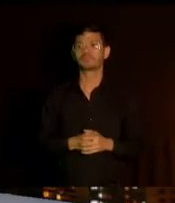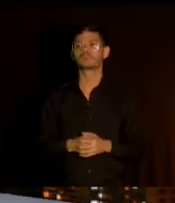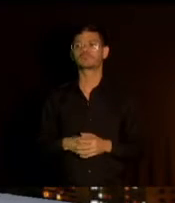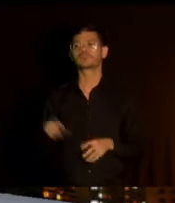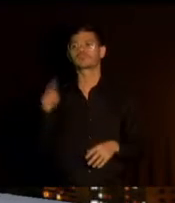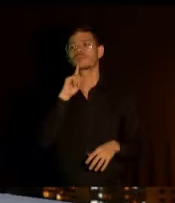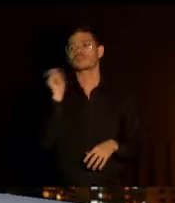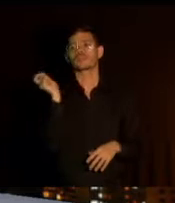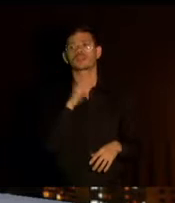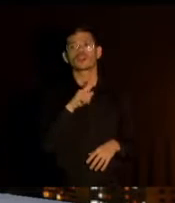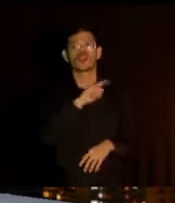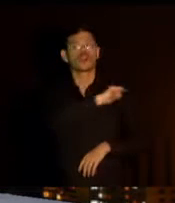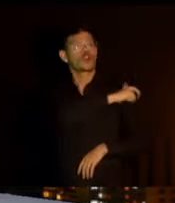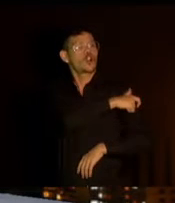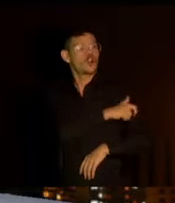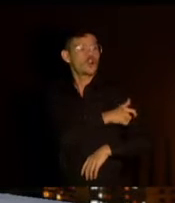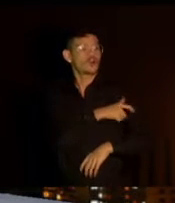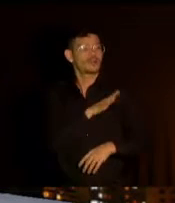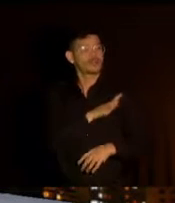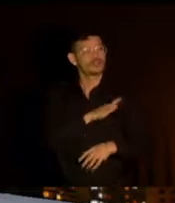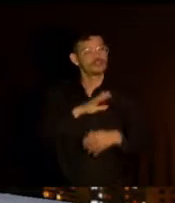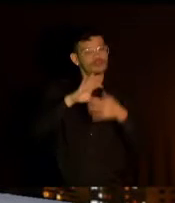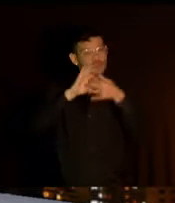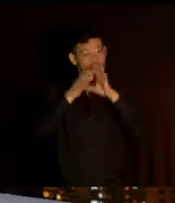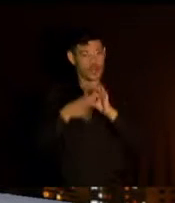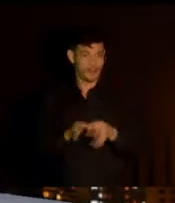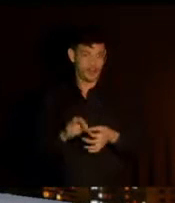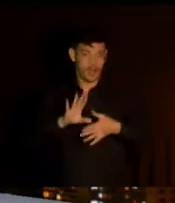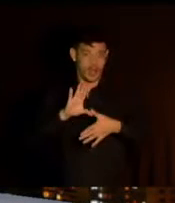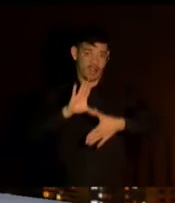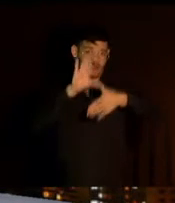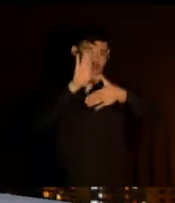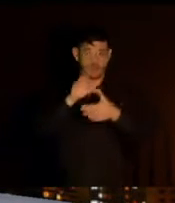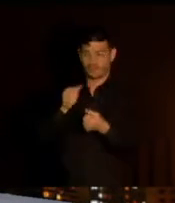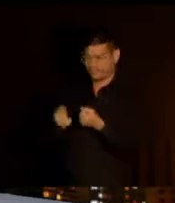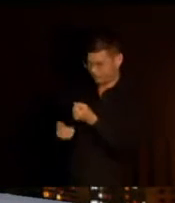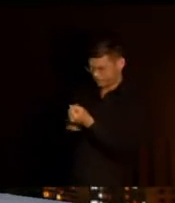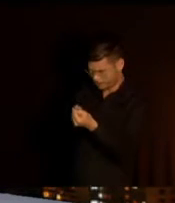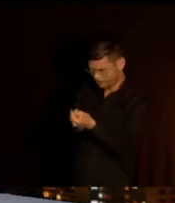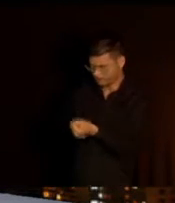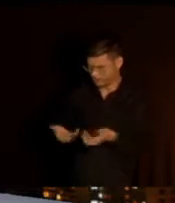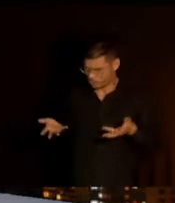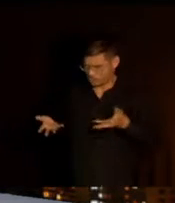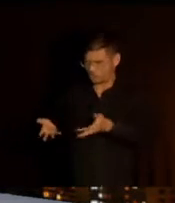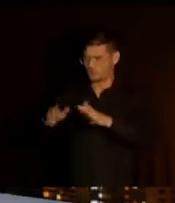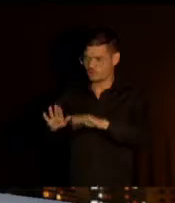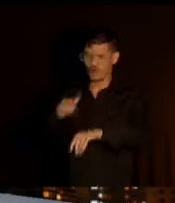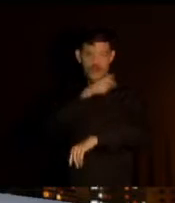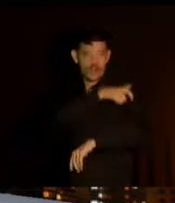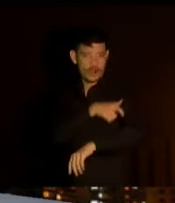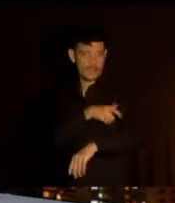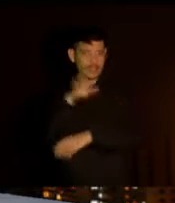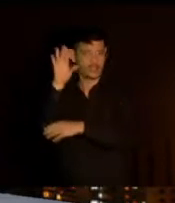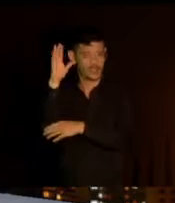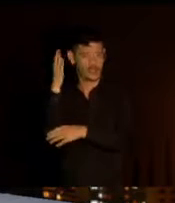en apoyar esta iniciativa que se tiene del Comité Paralímpico Colombiano para entrar con este proyecto de ley